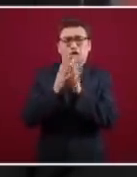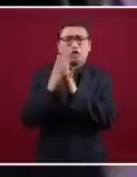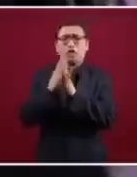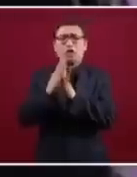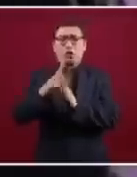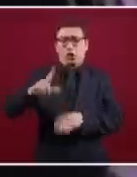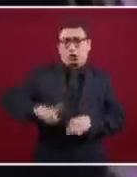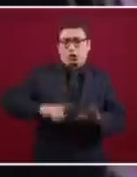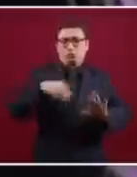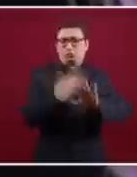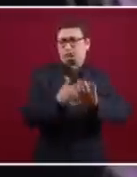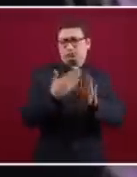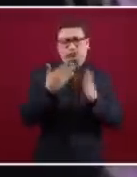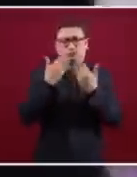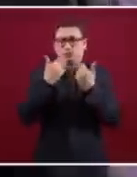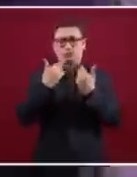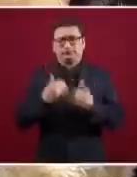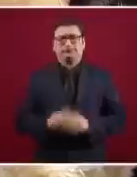gobierno